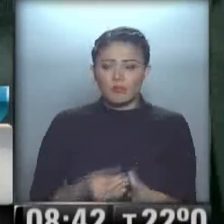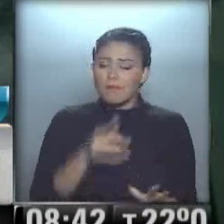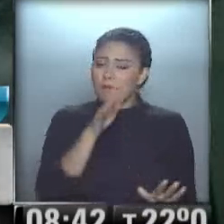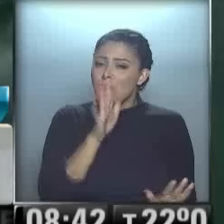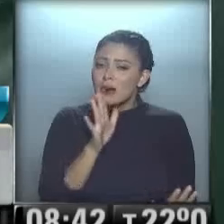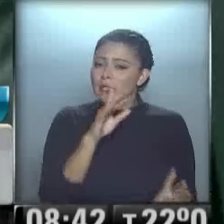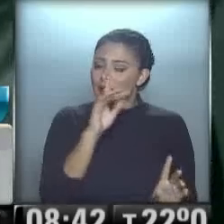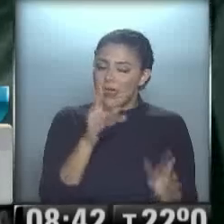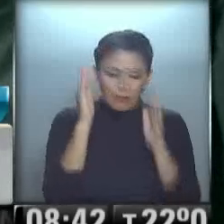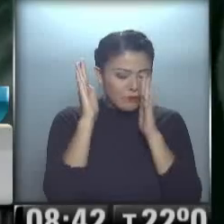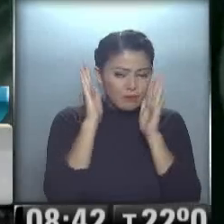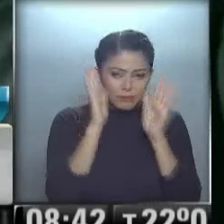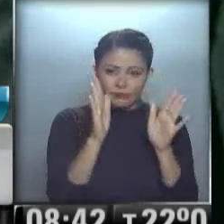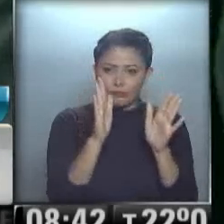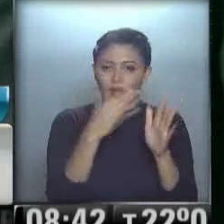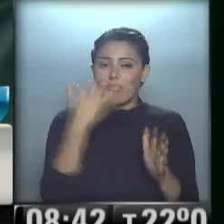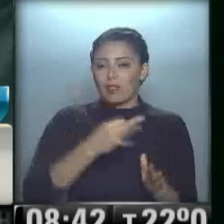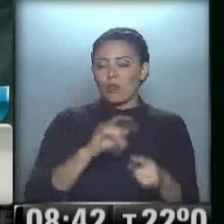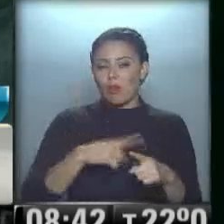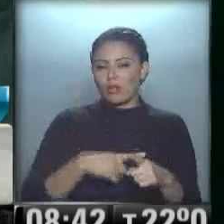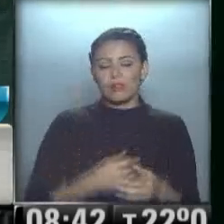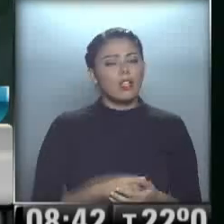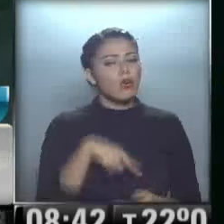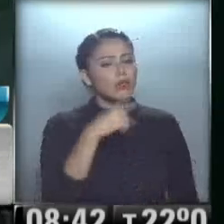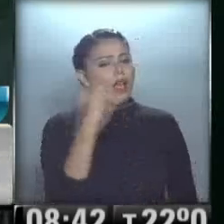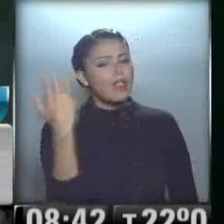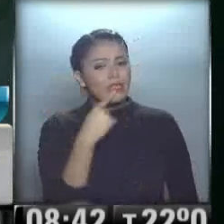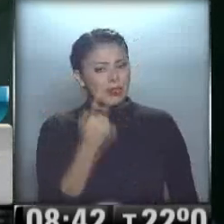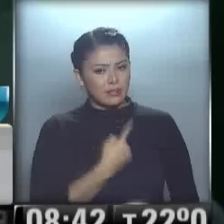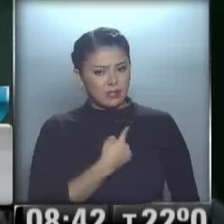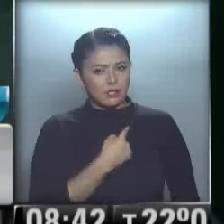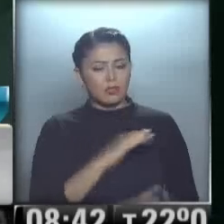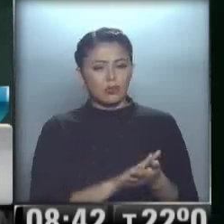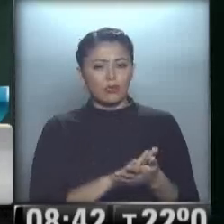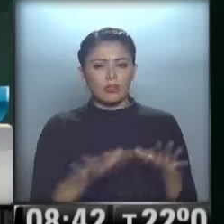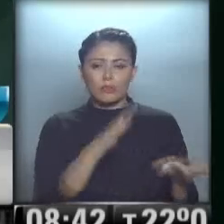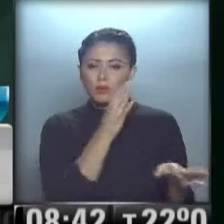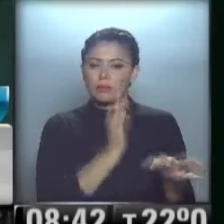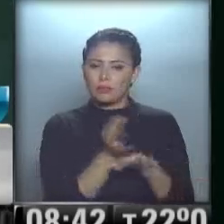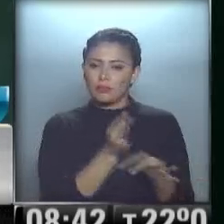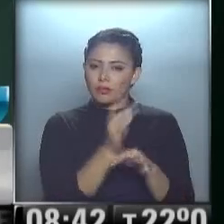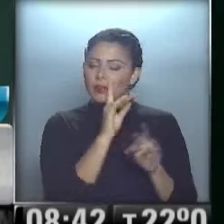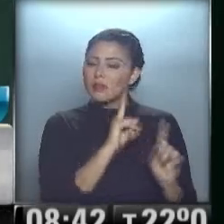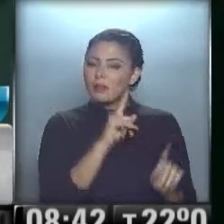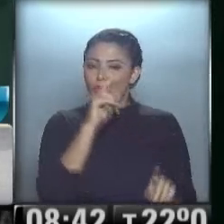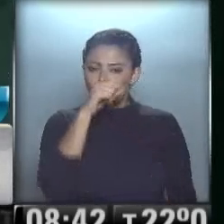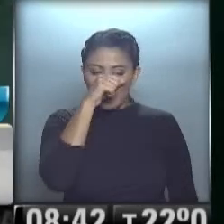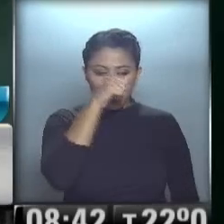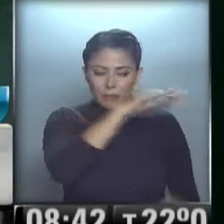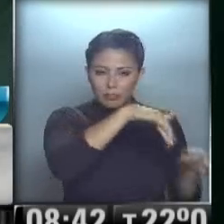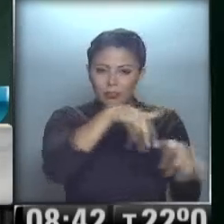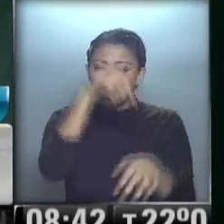eso tiene que primar en las decisiones políticas ustedes me habían dicho que desde el punto de vista pedagógico analizo yo había una huerta que hoy se